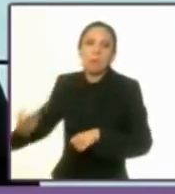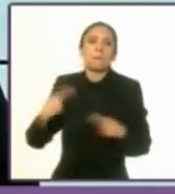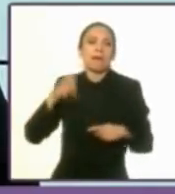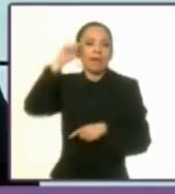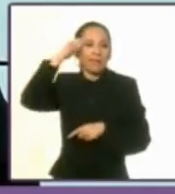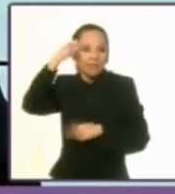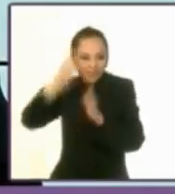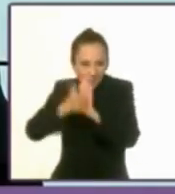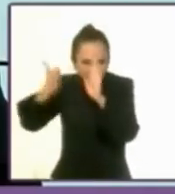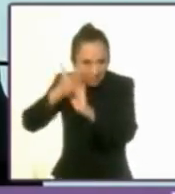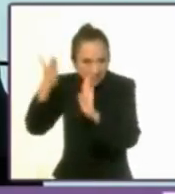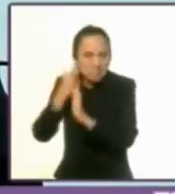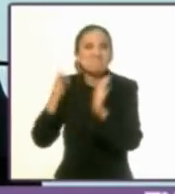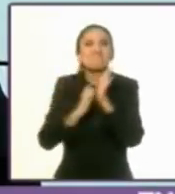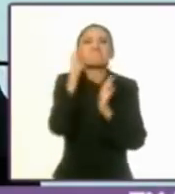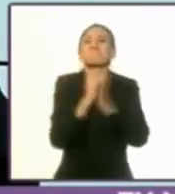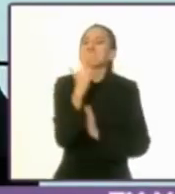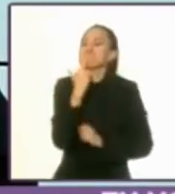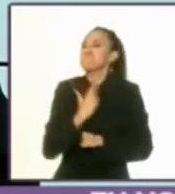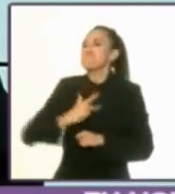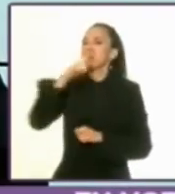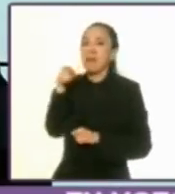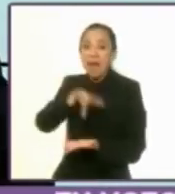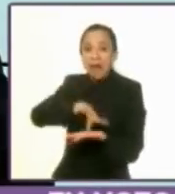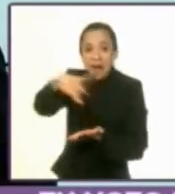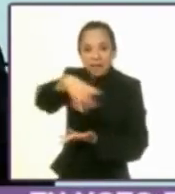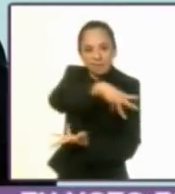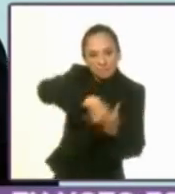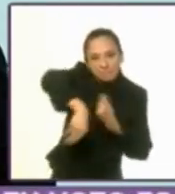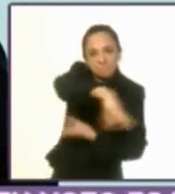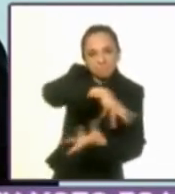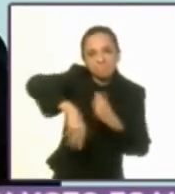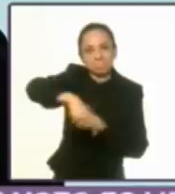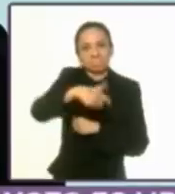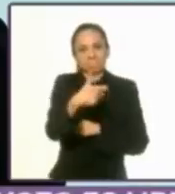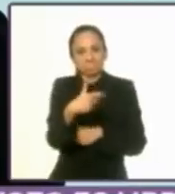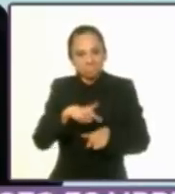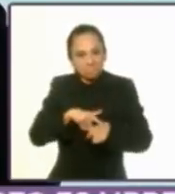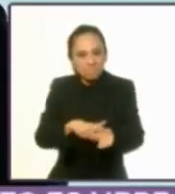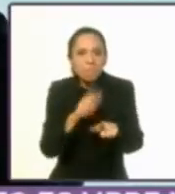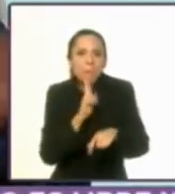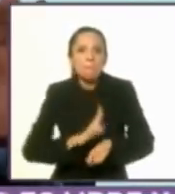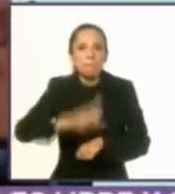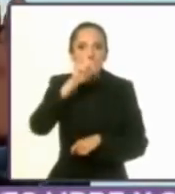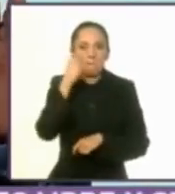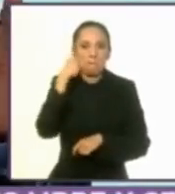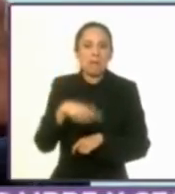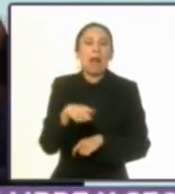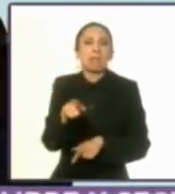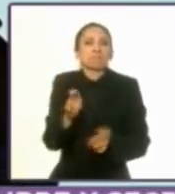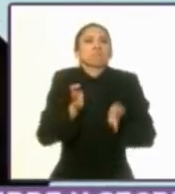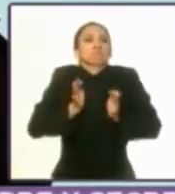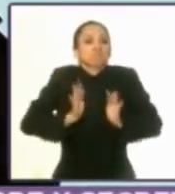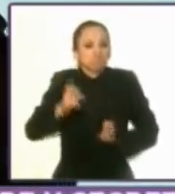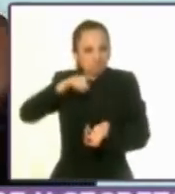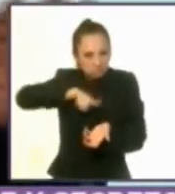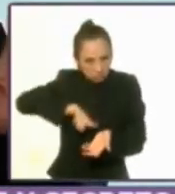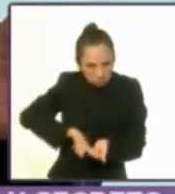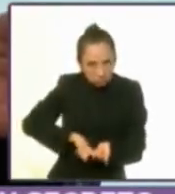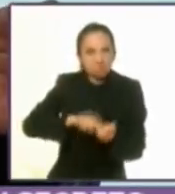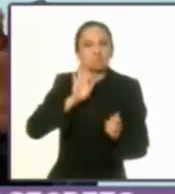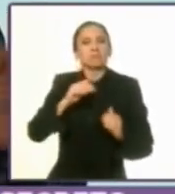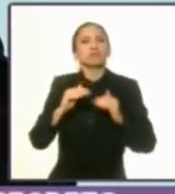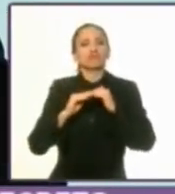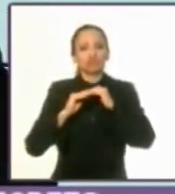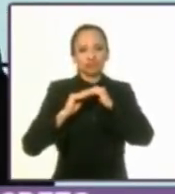hacen posible que esta ciudad sea que mantenga una una relativa paz una relativa